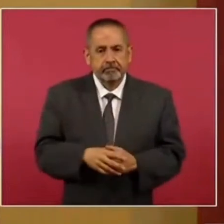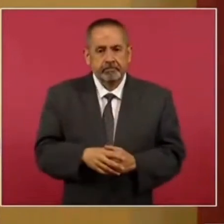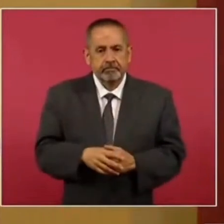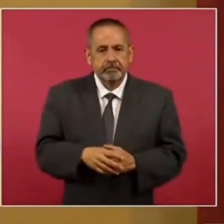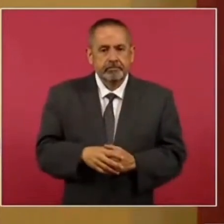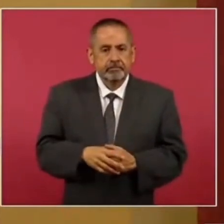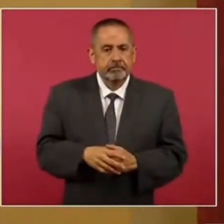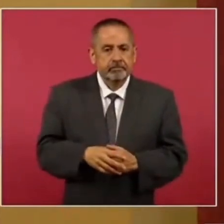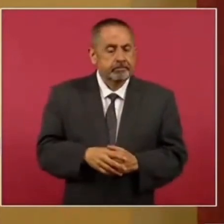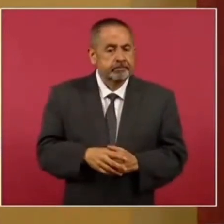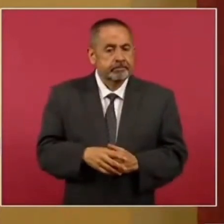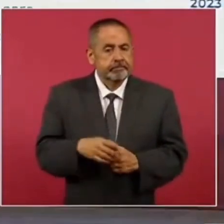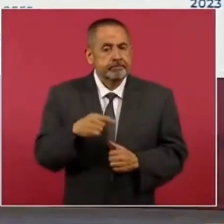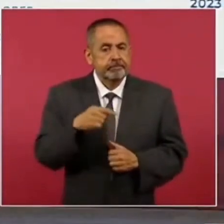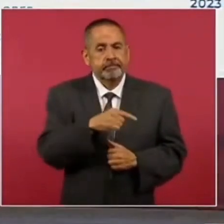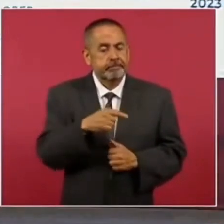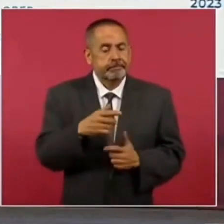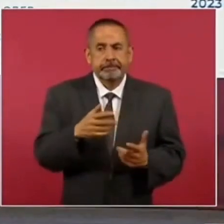precipitar